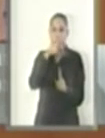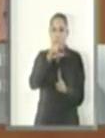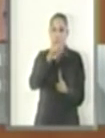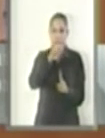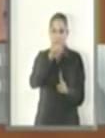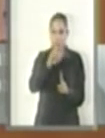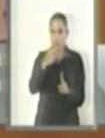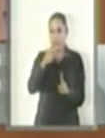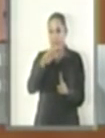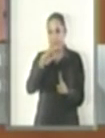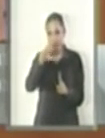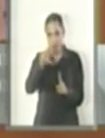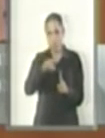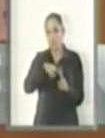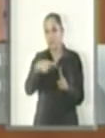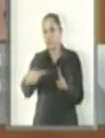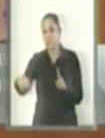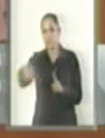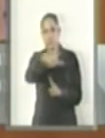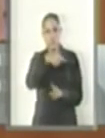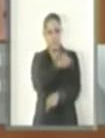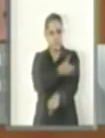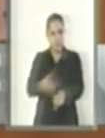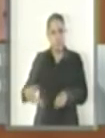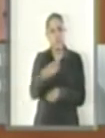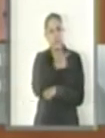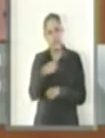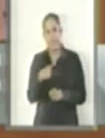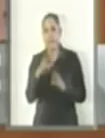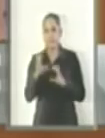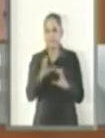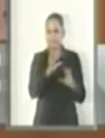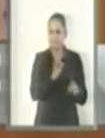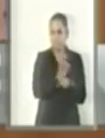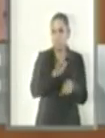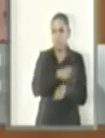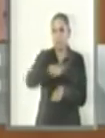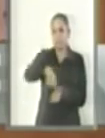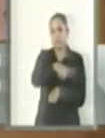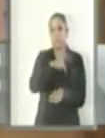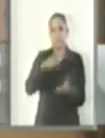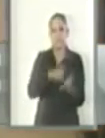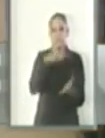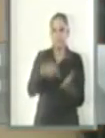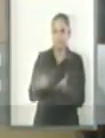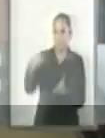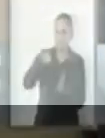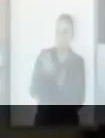Hernández Guerrero, toda vez que han sido objeto de amenazas. Por su atención, muchas gracias.